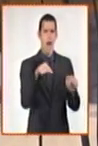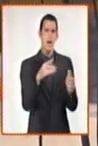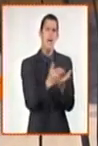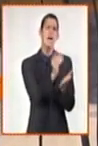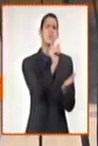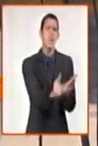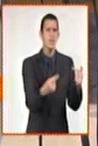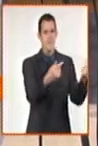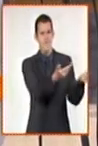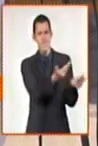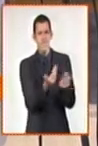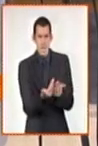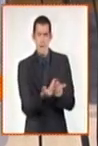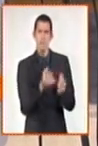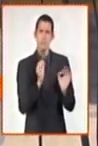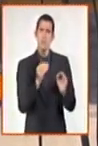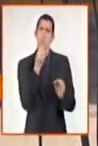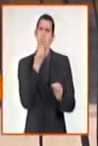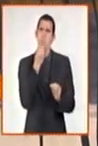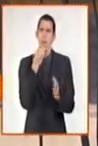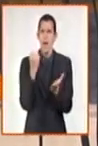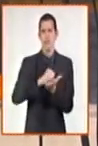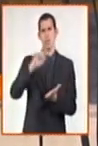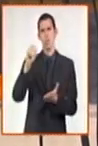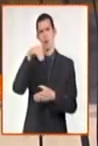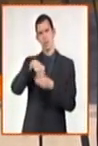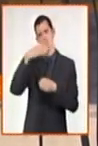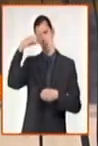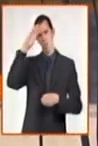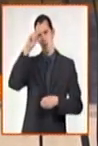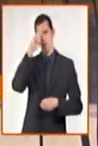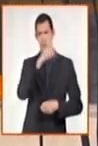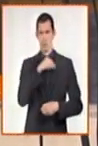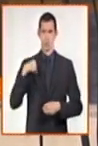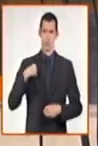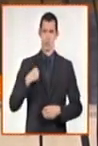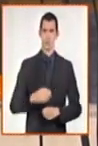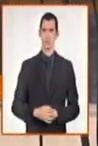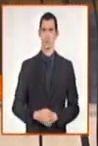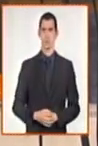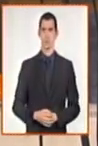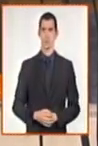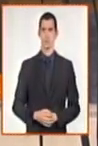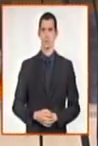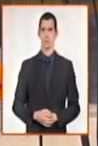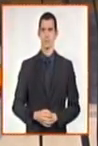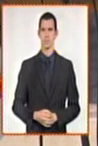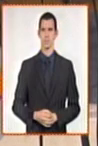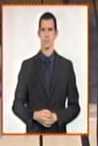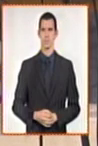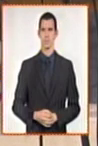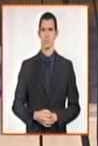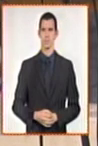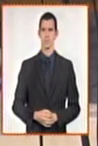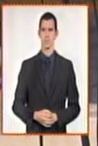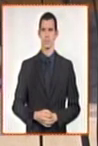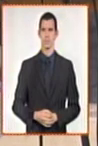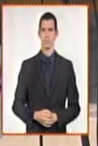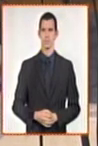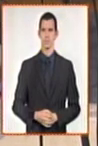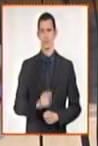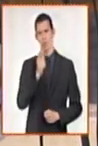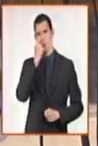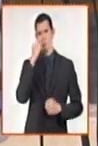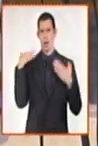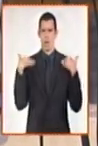aéreo de material, de recursos humanos, de brigada, es un puente